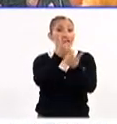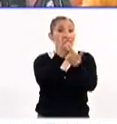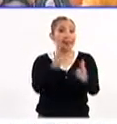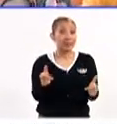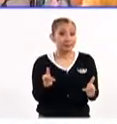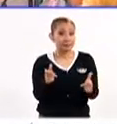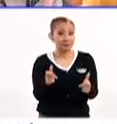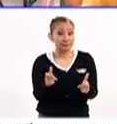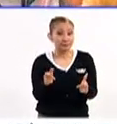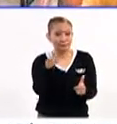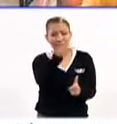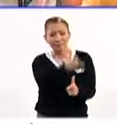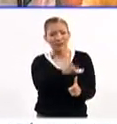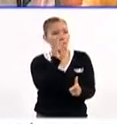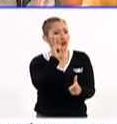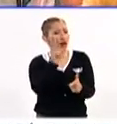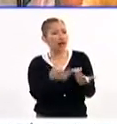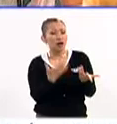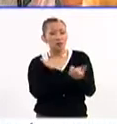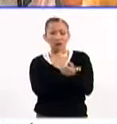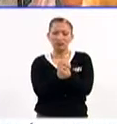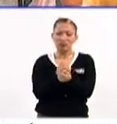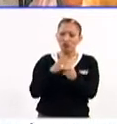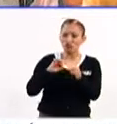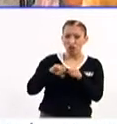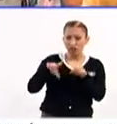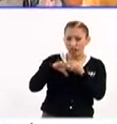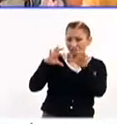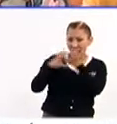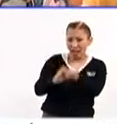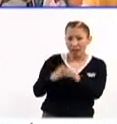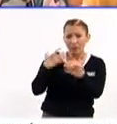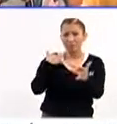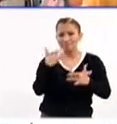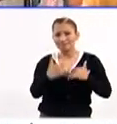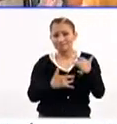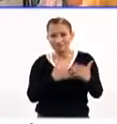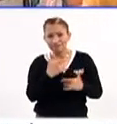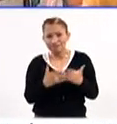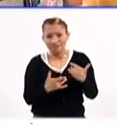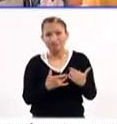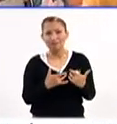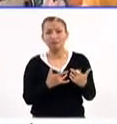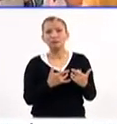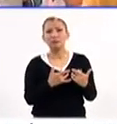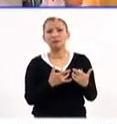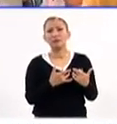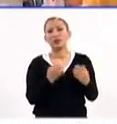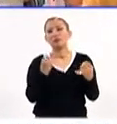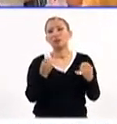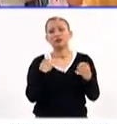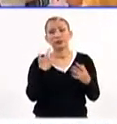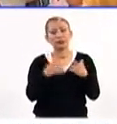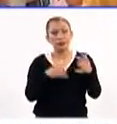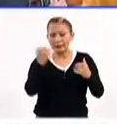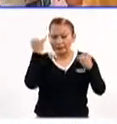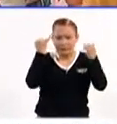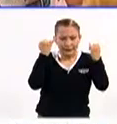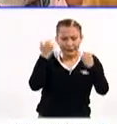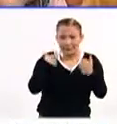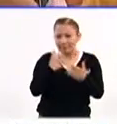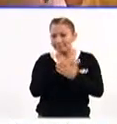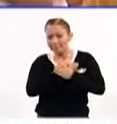para ser una mujer sin ataduras sociales, con inquietudes muchas inquietudes, amaba